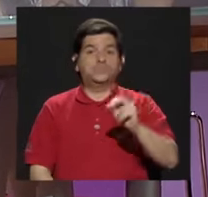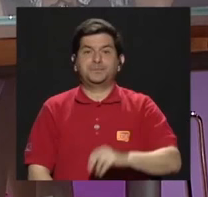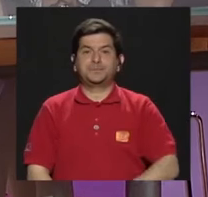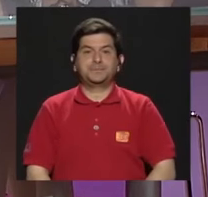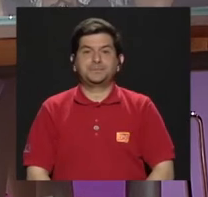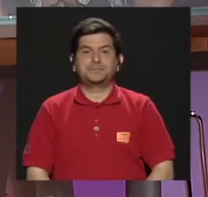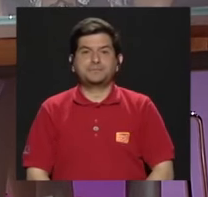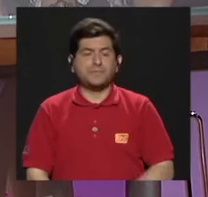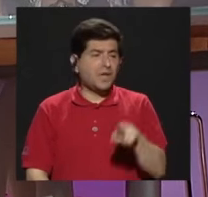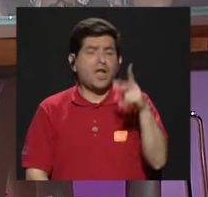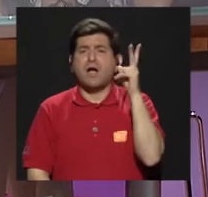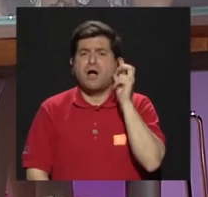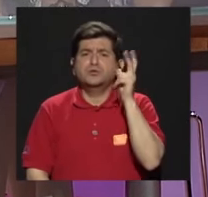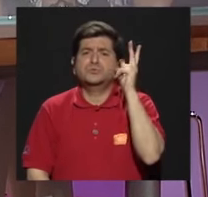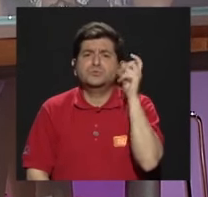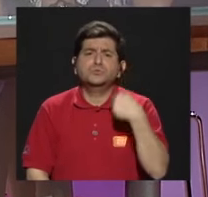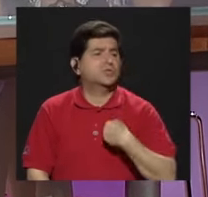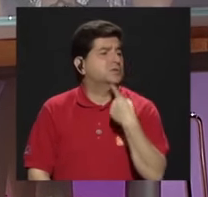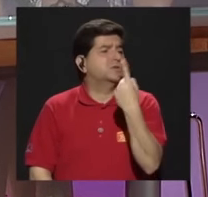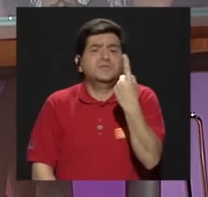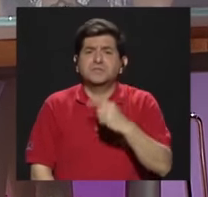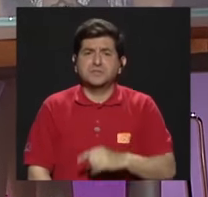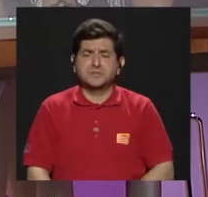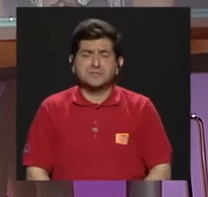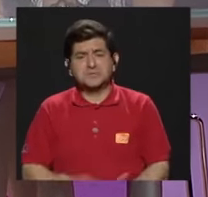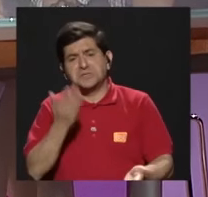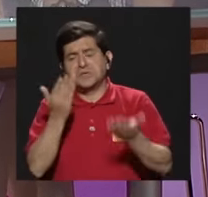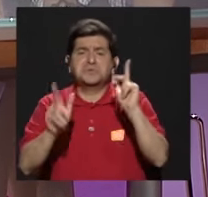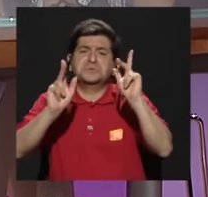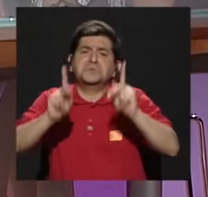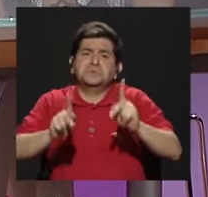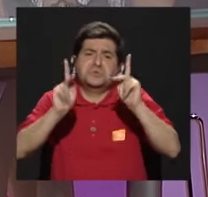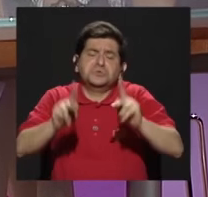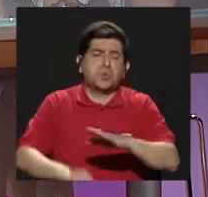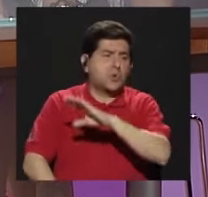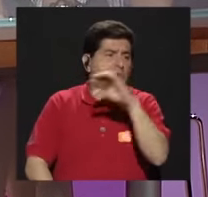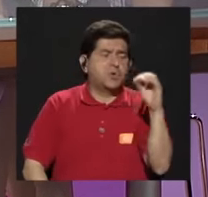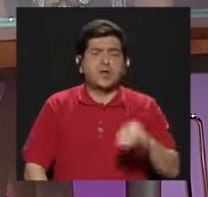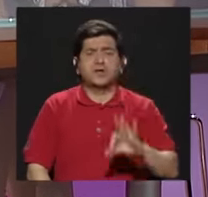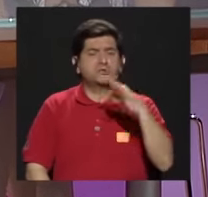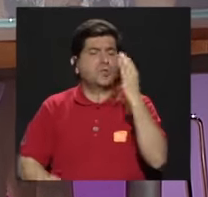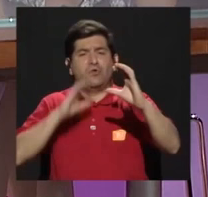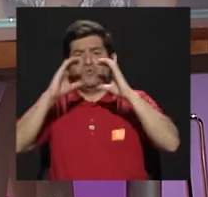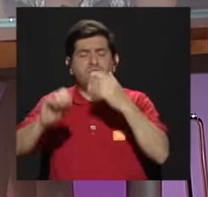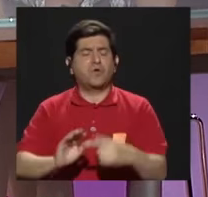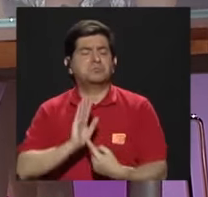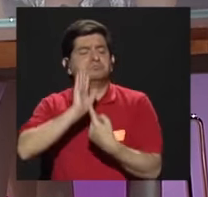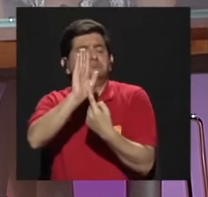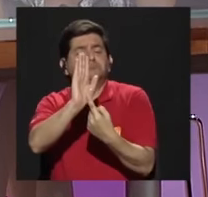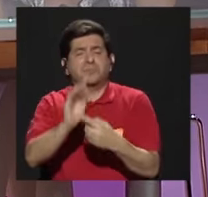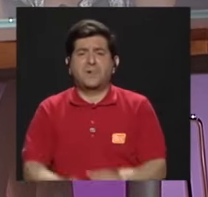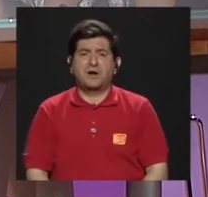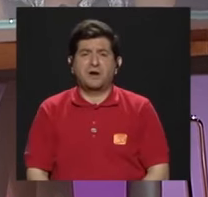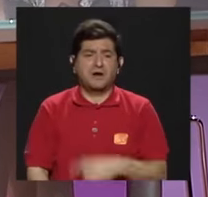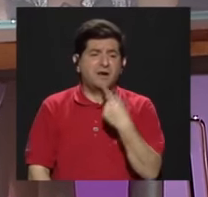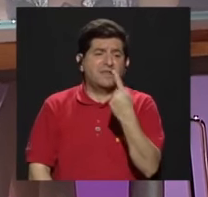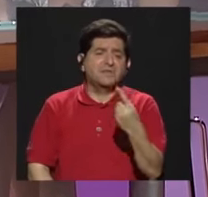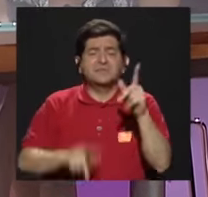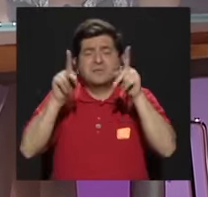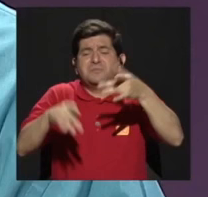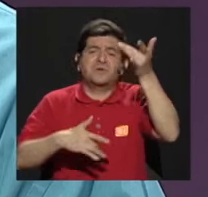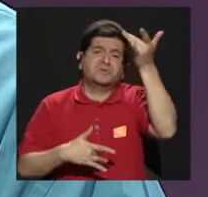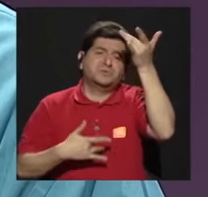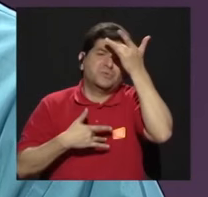Porque eso he escuchado en algunas personas o inclusive en medios de comunicación que hablan como de un